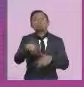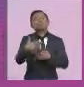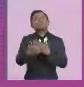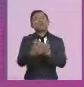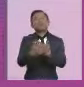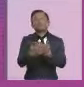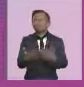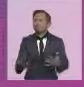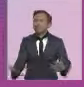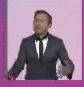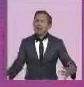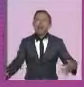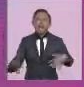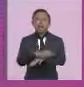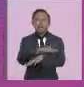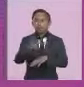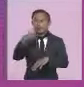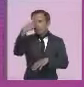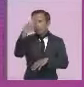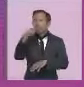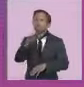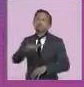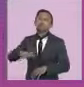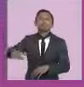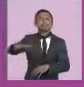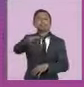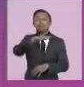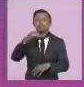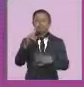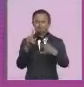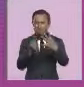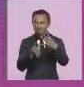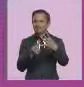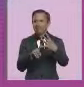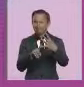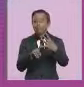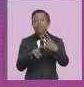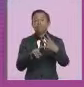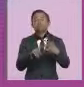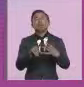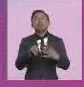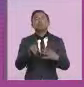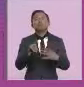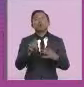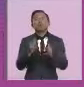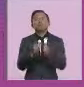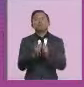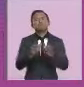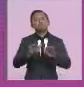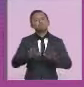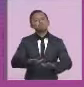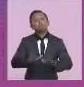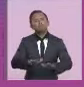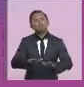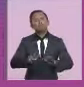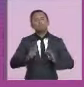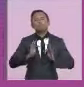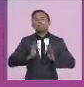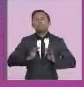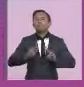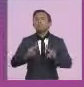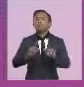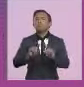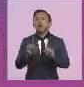pública de México. Y lo vamos a lograr de manera pacífica, sin violencia, y va a